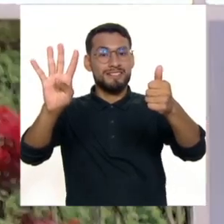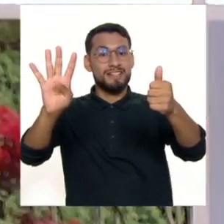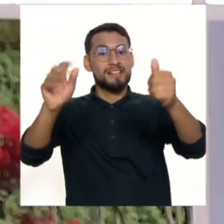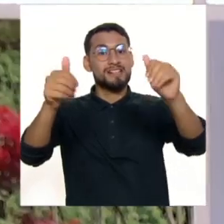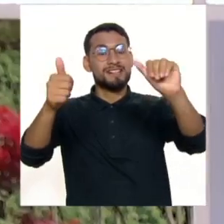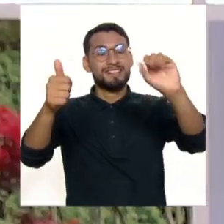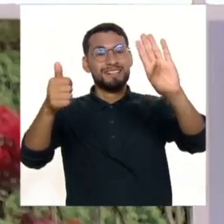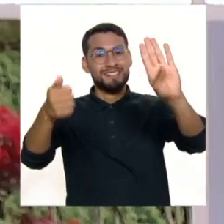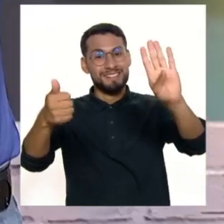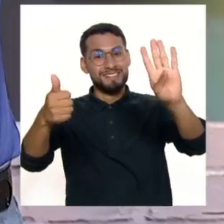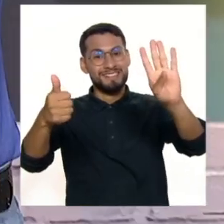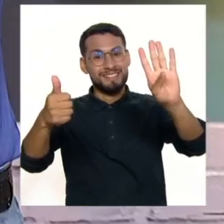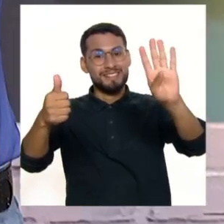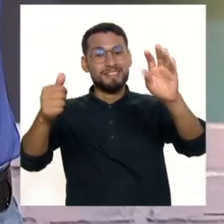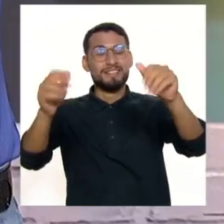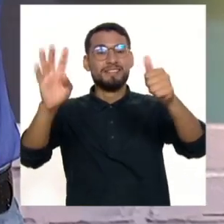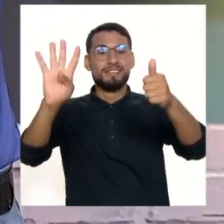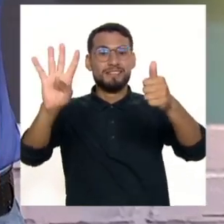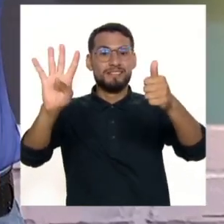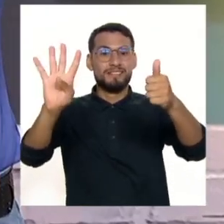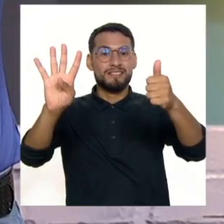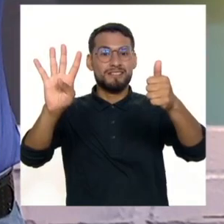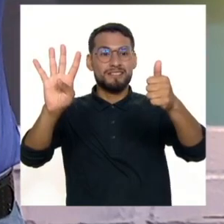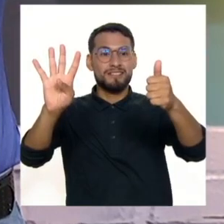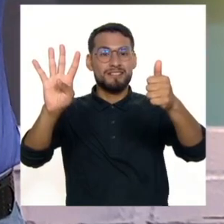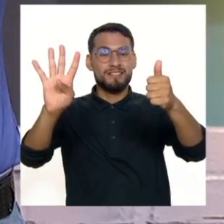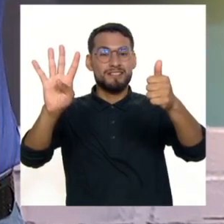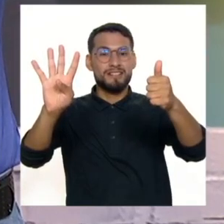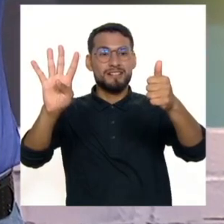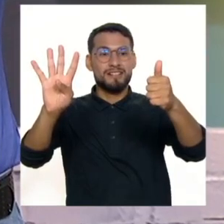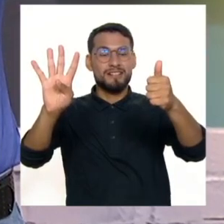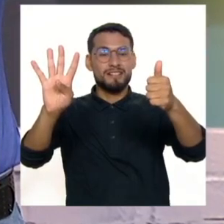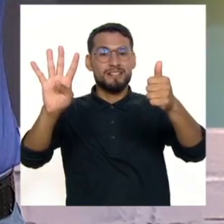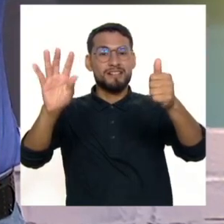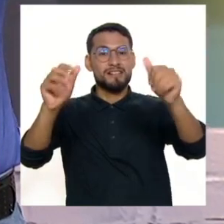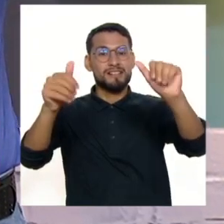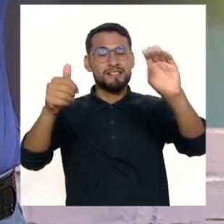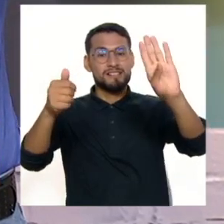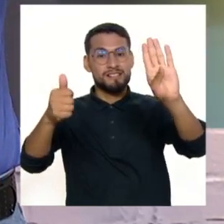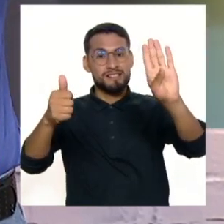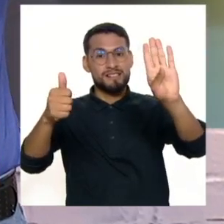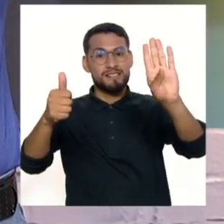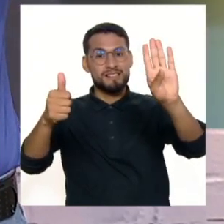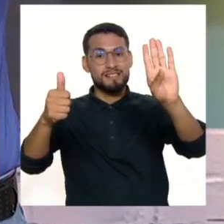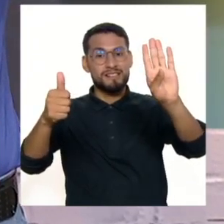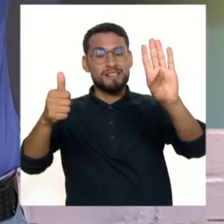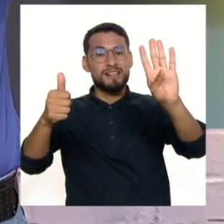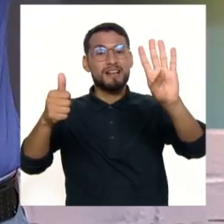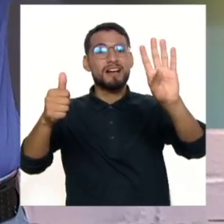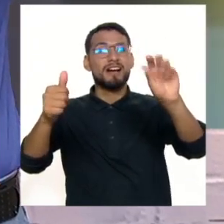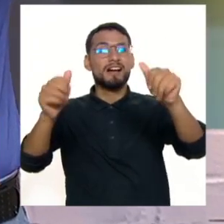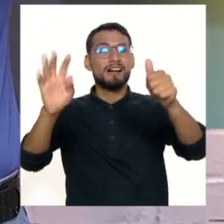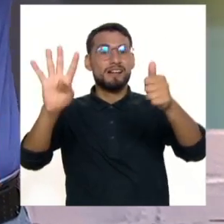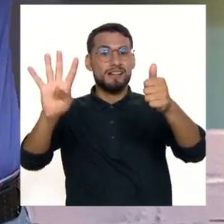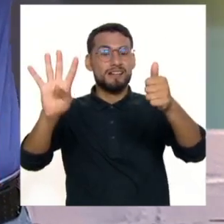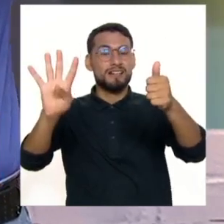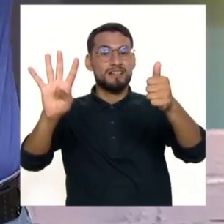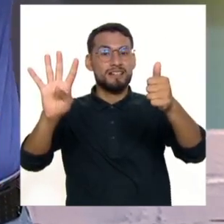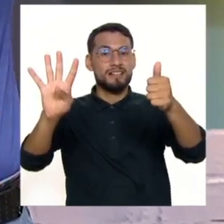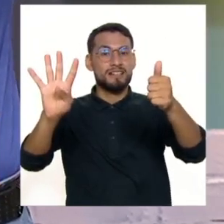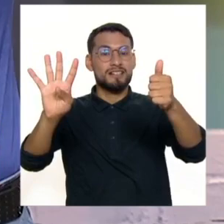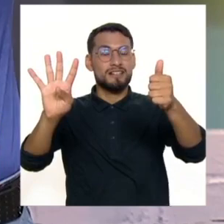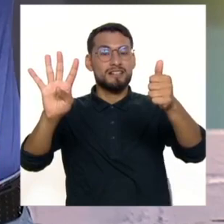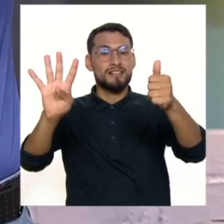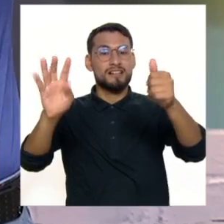Cambio. Cambiamos. ¿Para dónde cambiamos? Cambiamos, en cualquier forma, cambiamos derecha, izquierda,